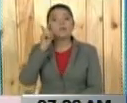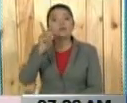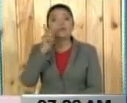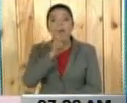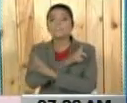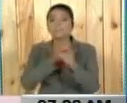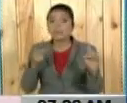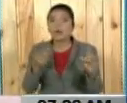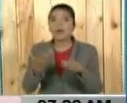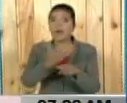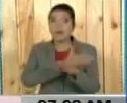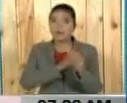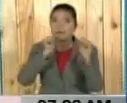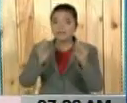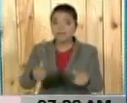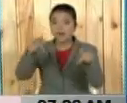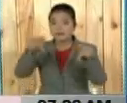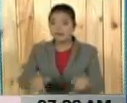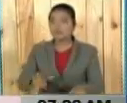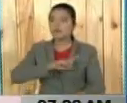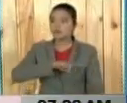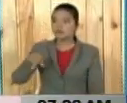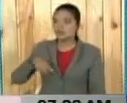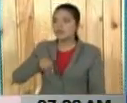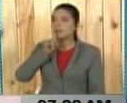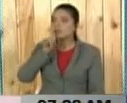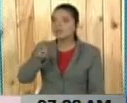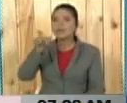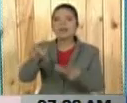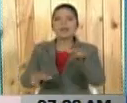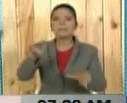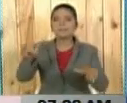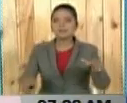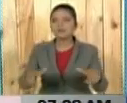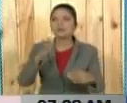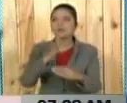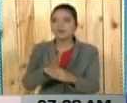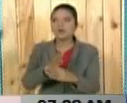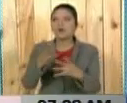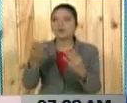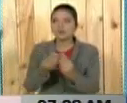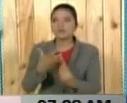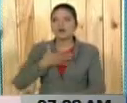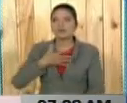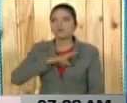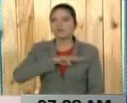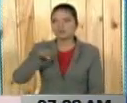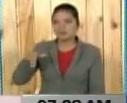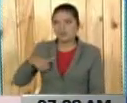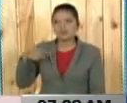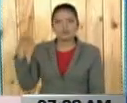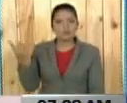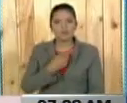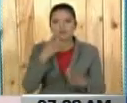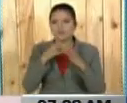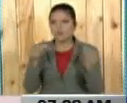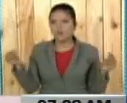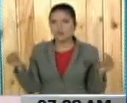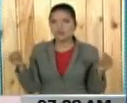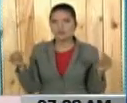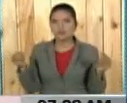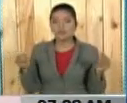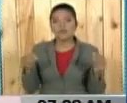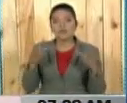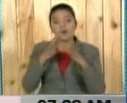hecho al inicio del programa, nosotros le habíamos preguntado a la gente que ha estado interactuando junto a nosotros durante toda